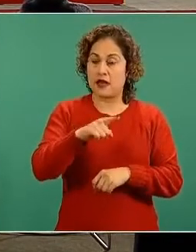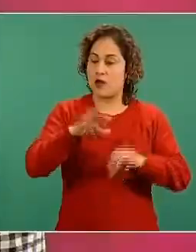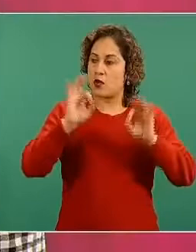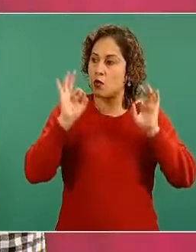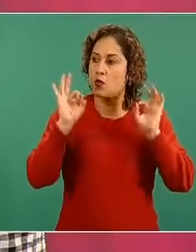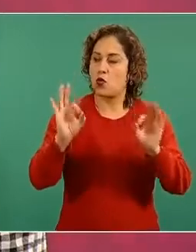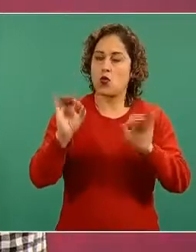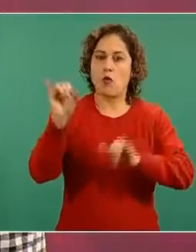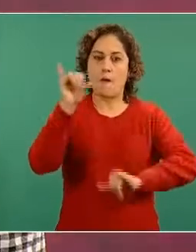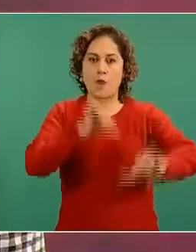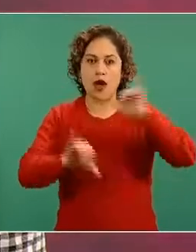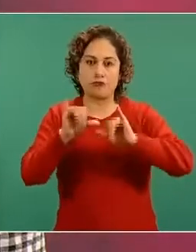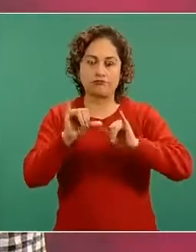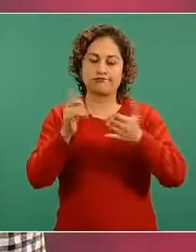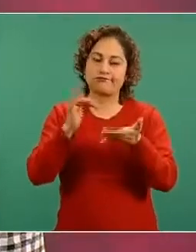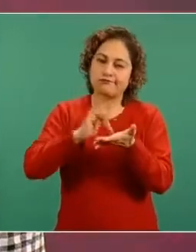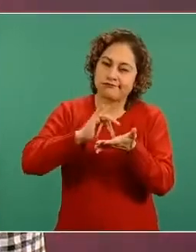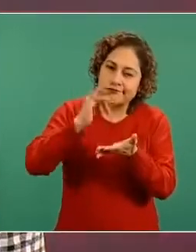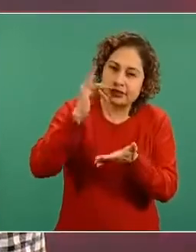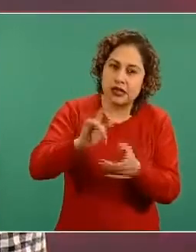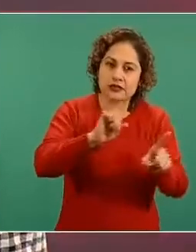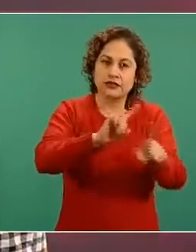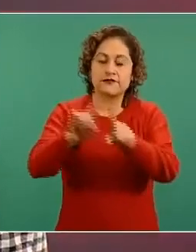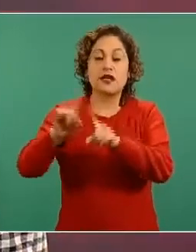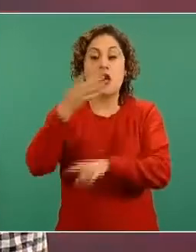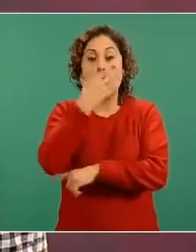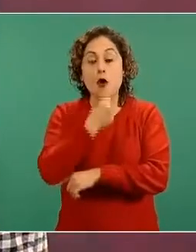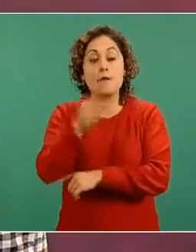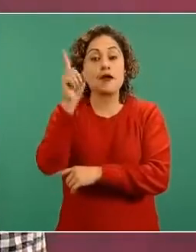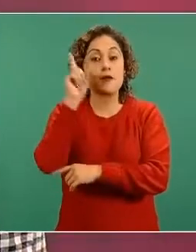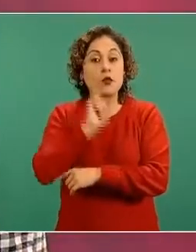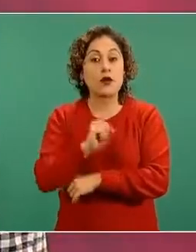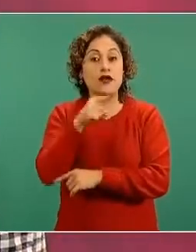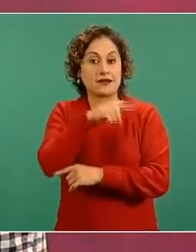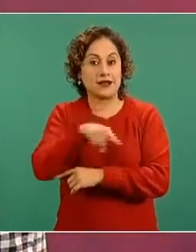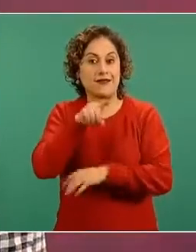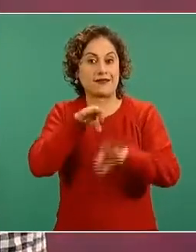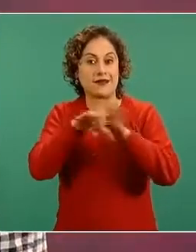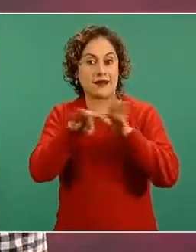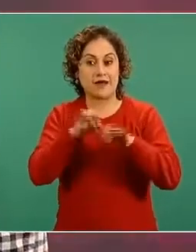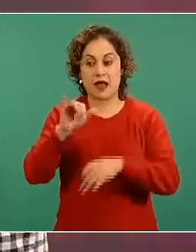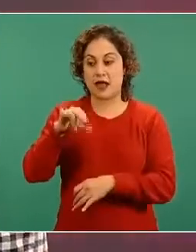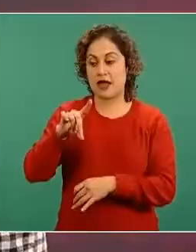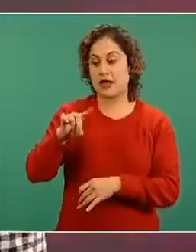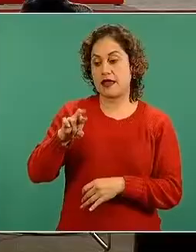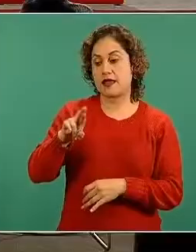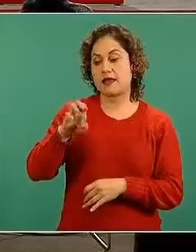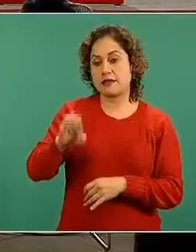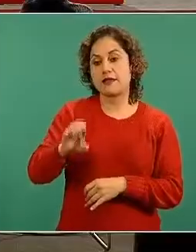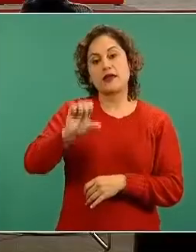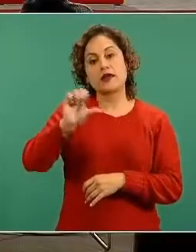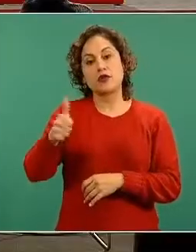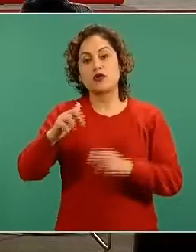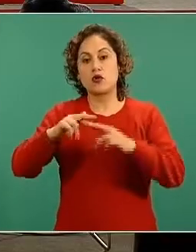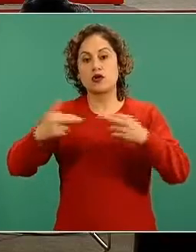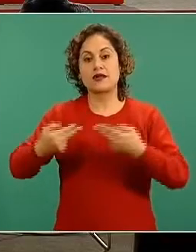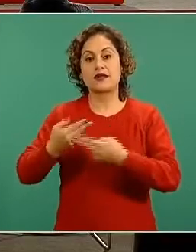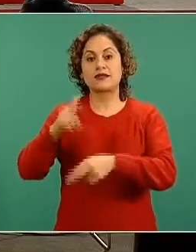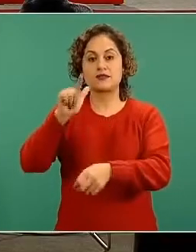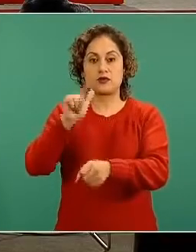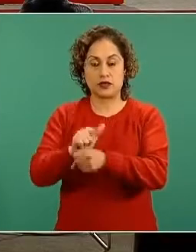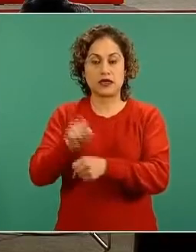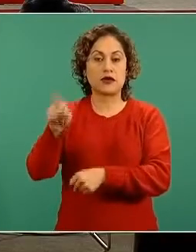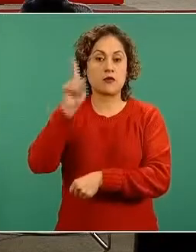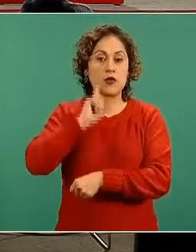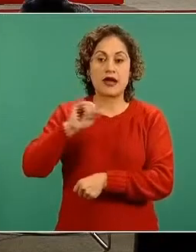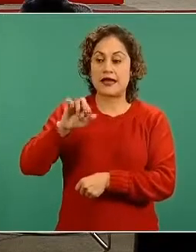a todas nuestras compañeras y compañeros del INDRE y de la Red Nacional de Laboratorios de Salud Pública. Irma López Martínez,